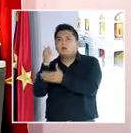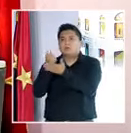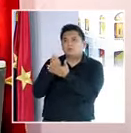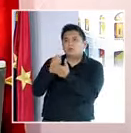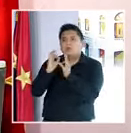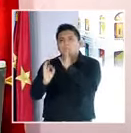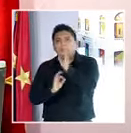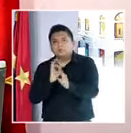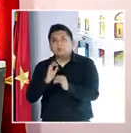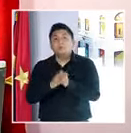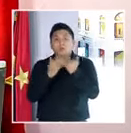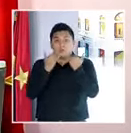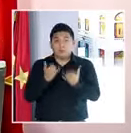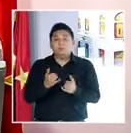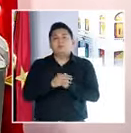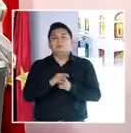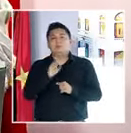de